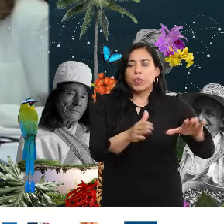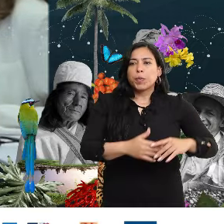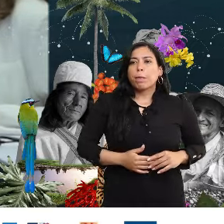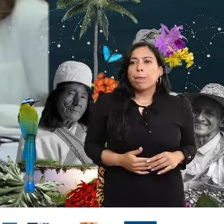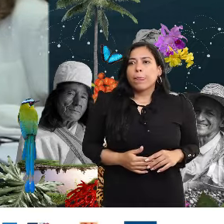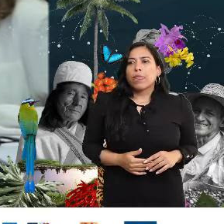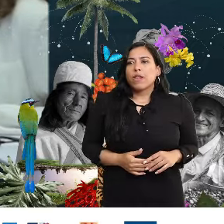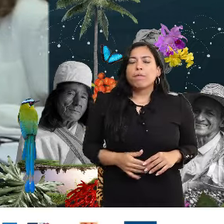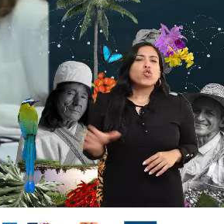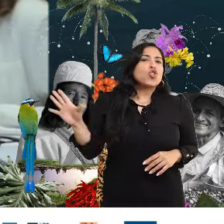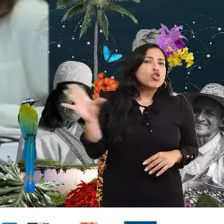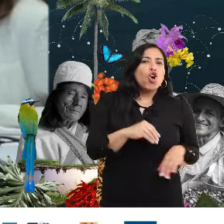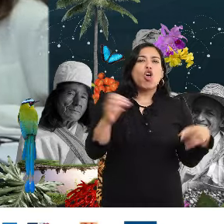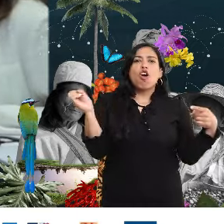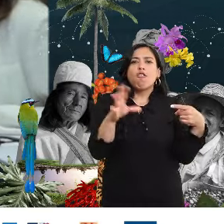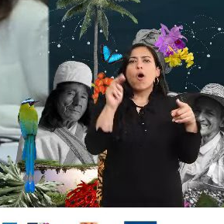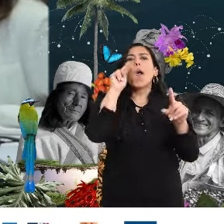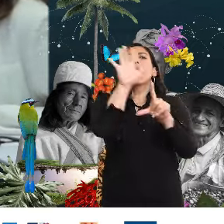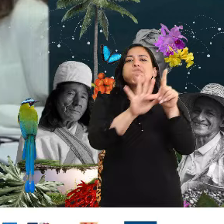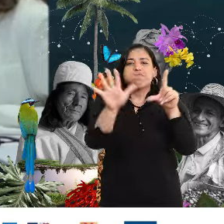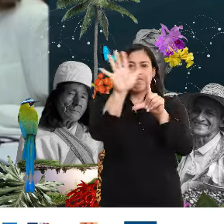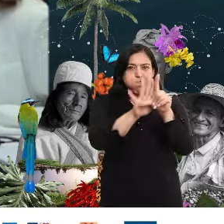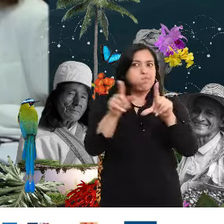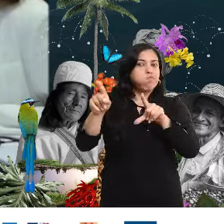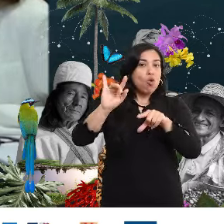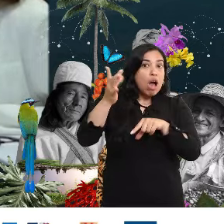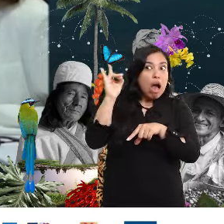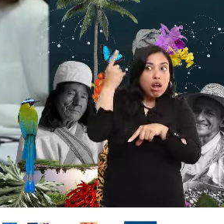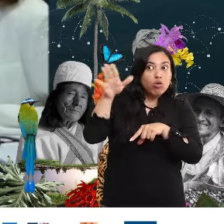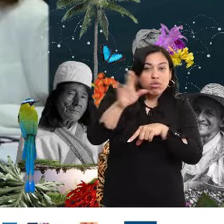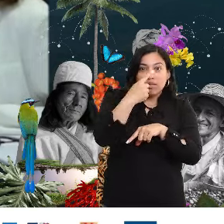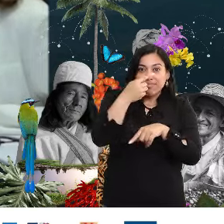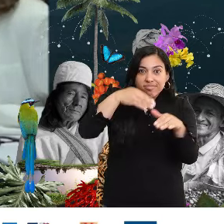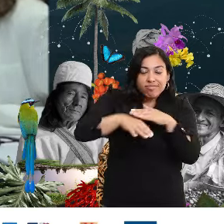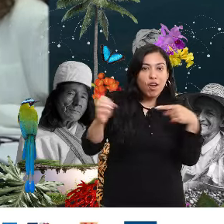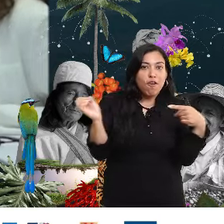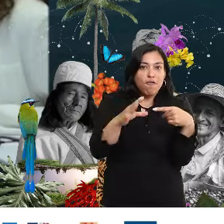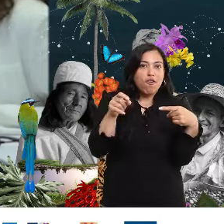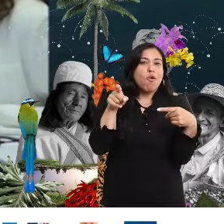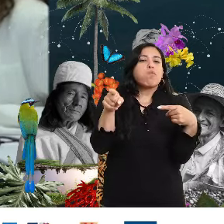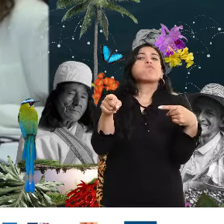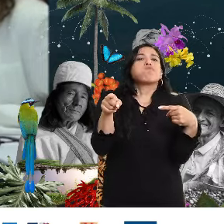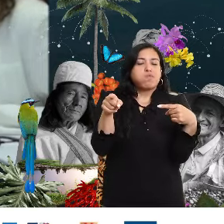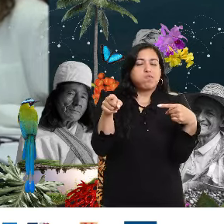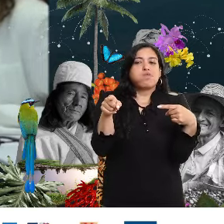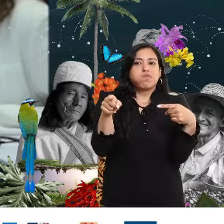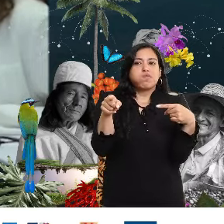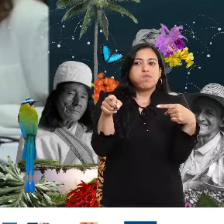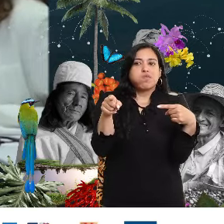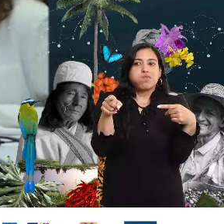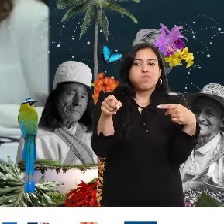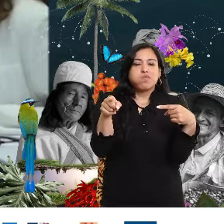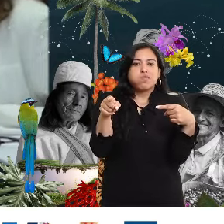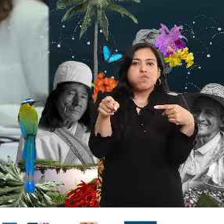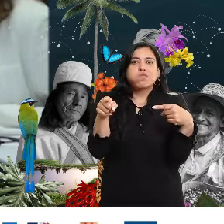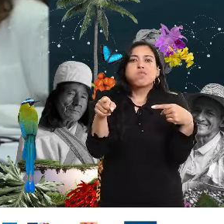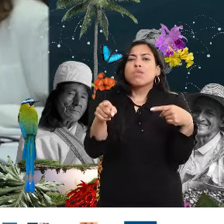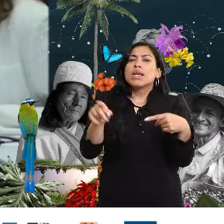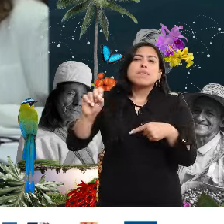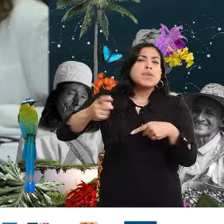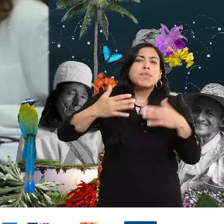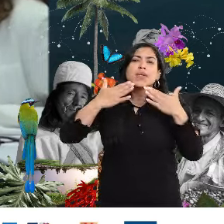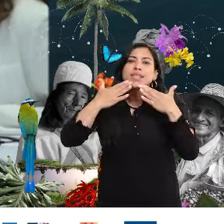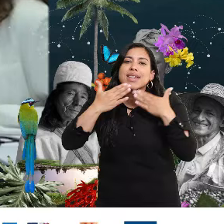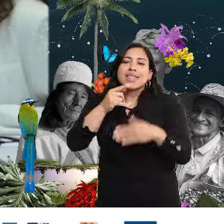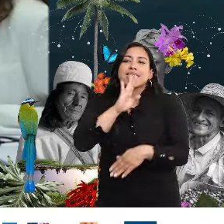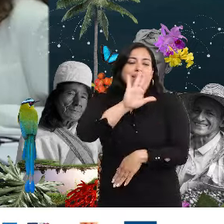Todos los foros están en video, así que se pueden rescatar y naturalmente se pueden ver. Y naturalmente hay que darle un agradecimiento a la